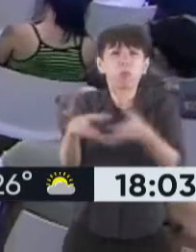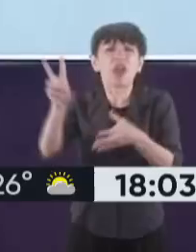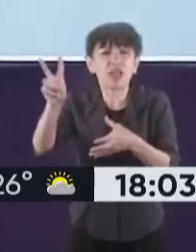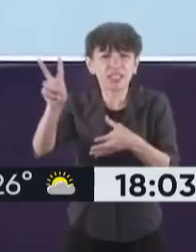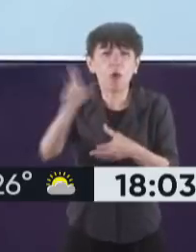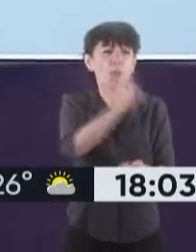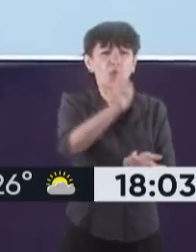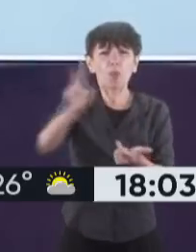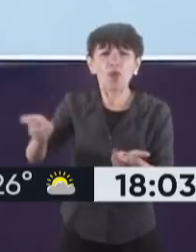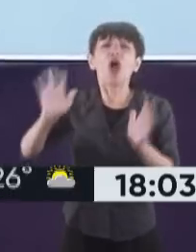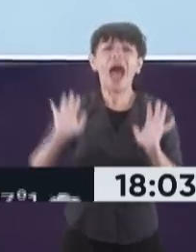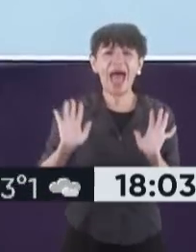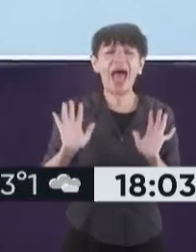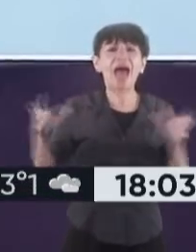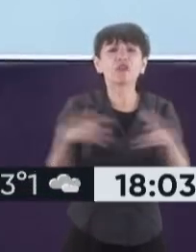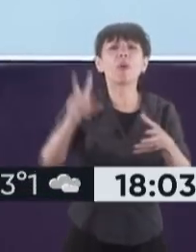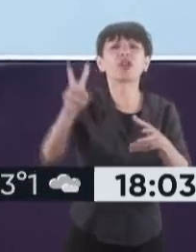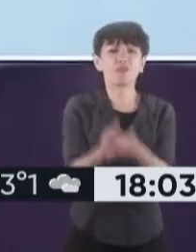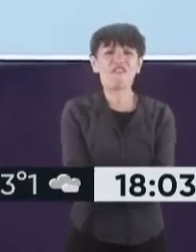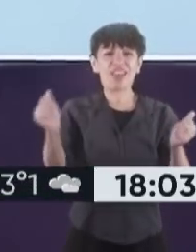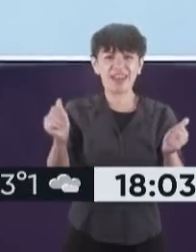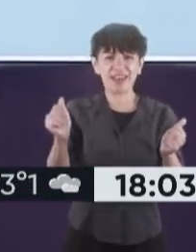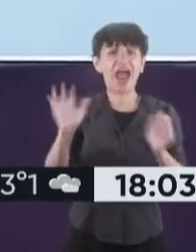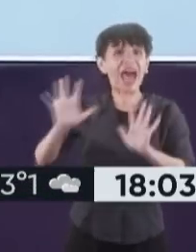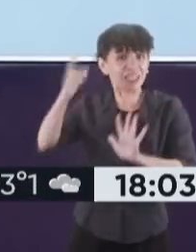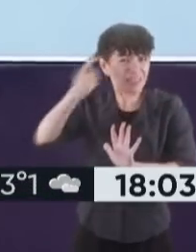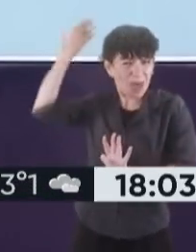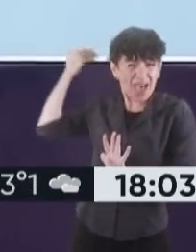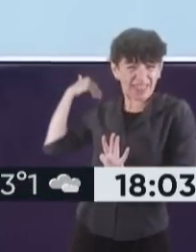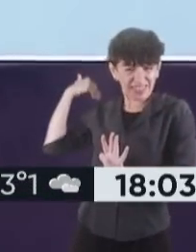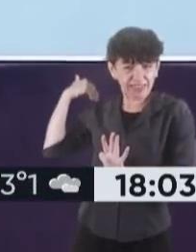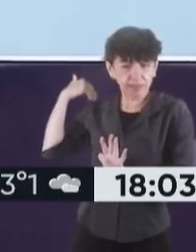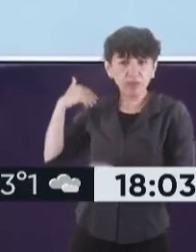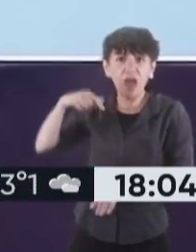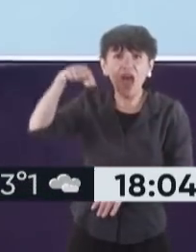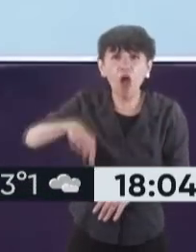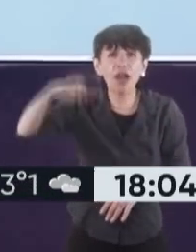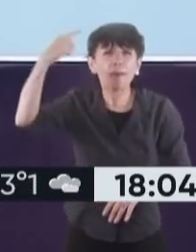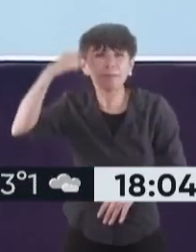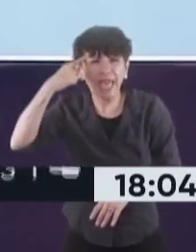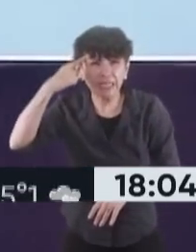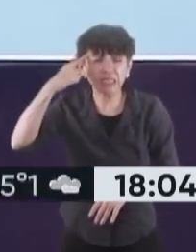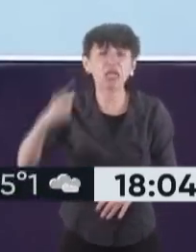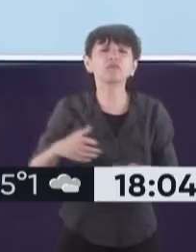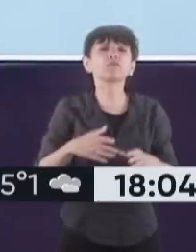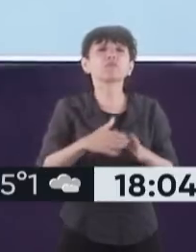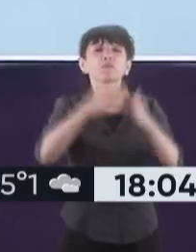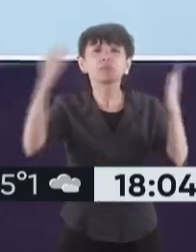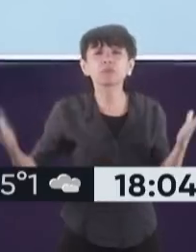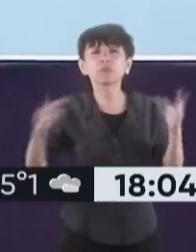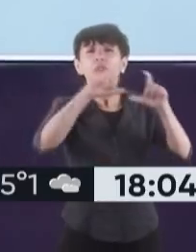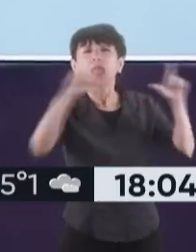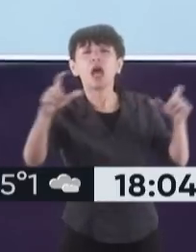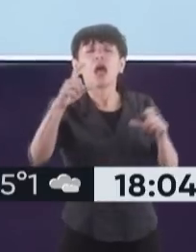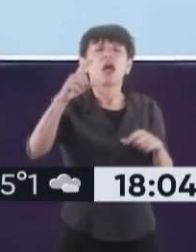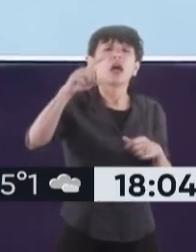terminar? Ahora piensan que por una mentira escrita en la tapa de La Nación o en la tapa de Clarín, la